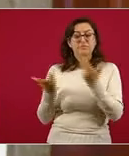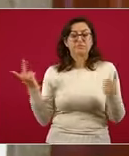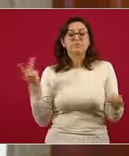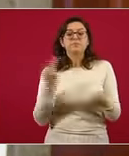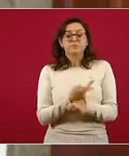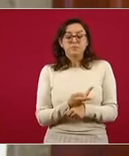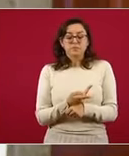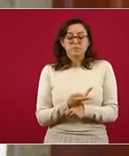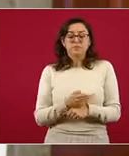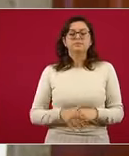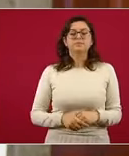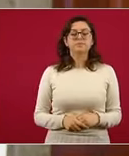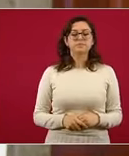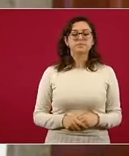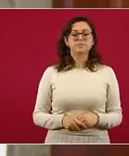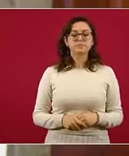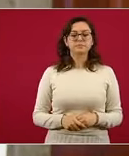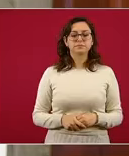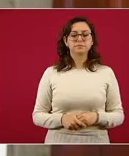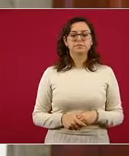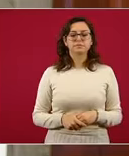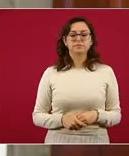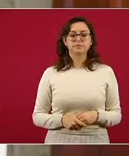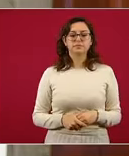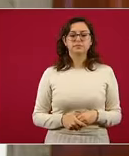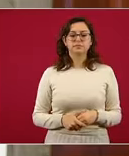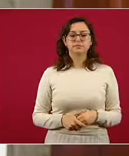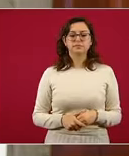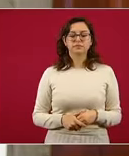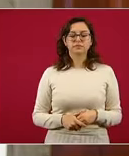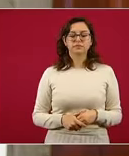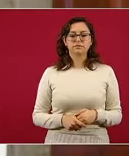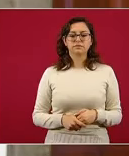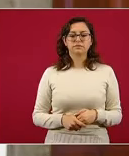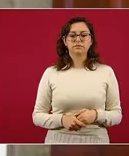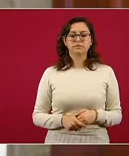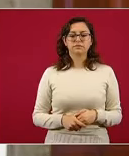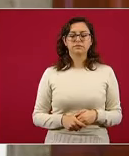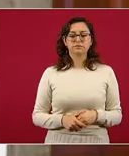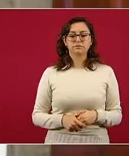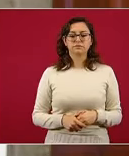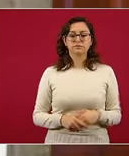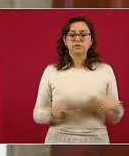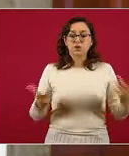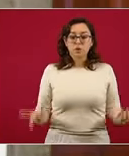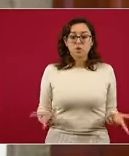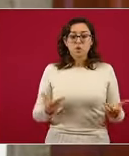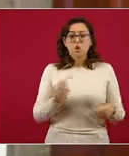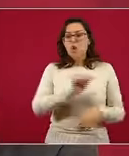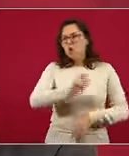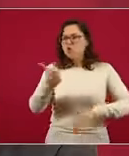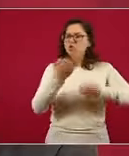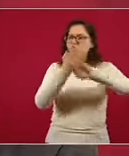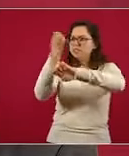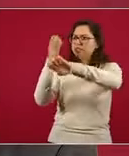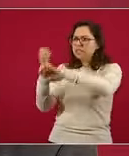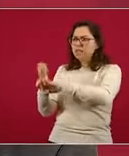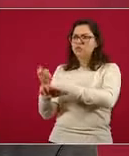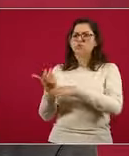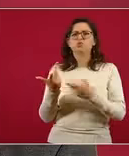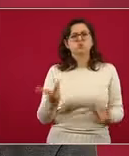¿qué protocolos o con base en qué van a seguir los siguientes estados